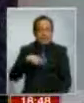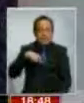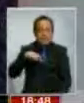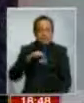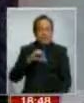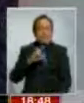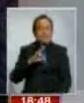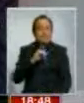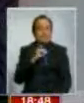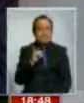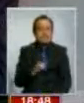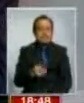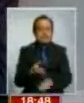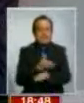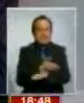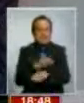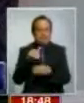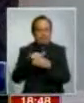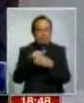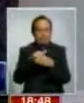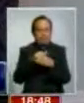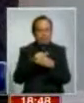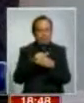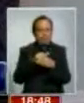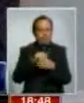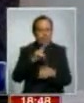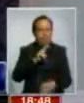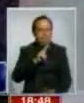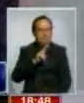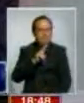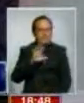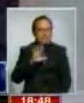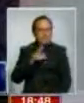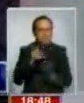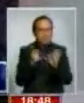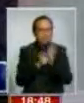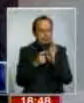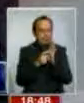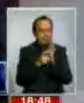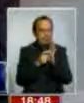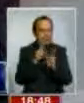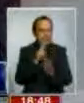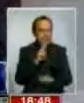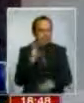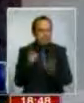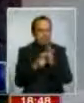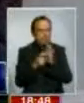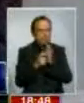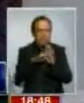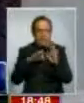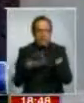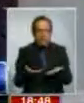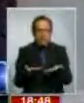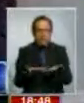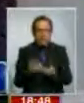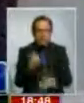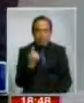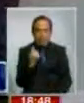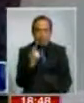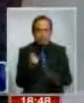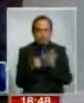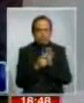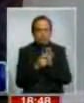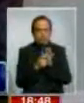Renovación Nacional en la última elección parlamentaria obtuvo 25 puntos o 23 puntos, y ahora obtuvo 11, o